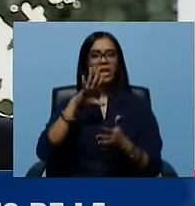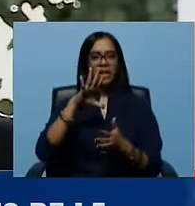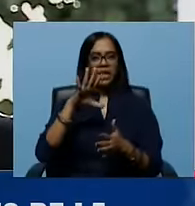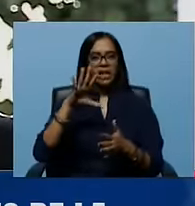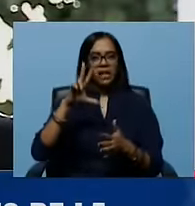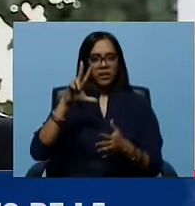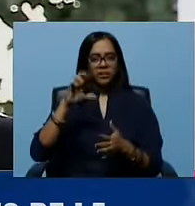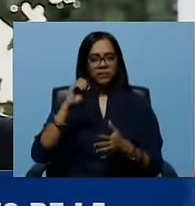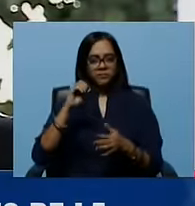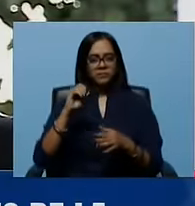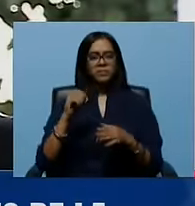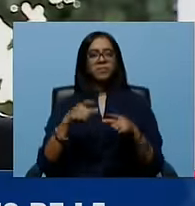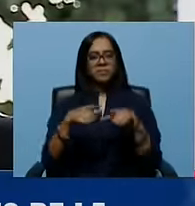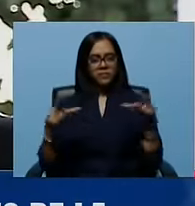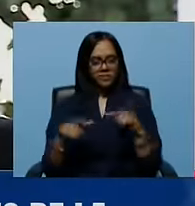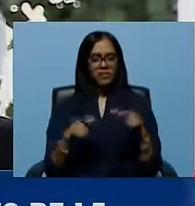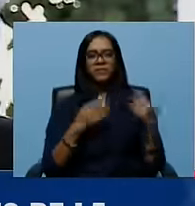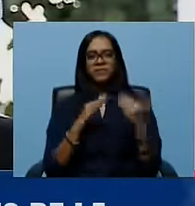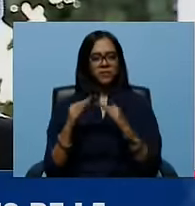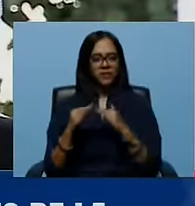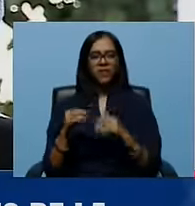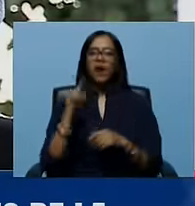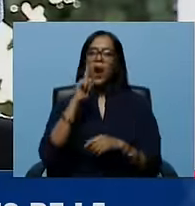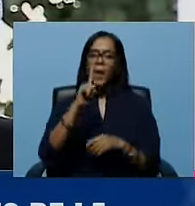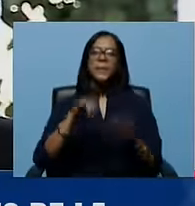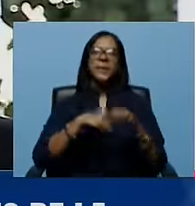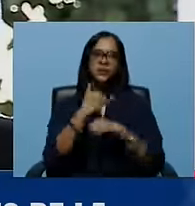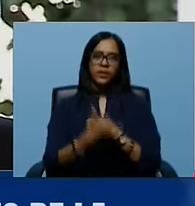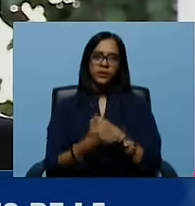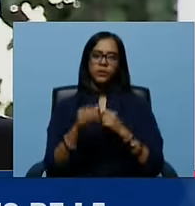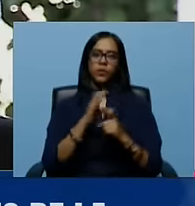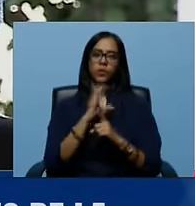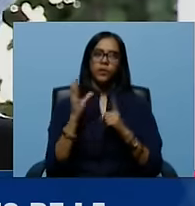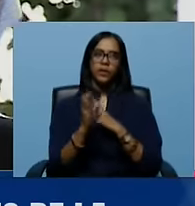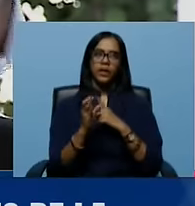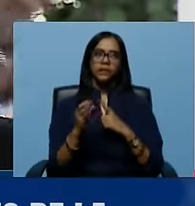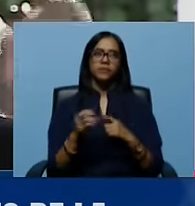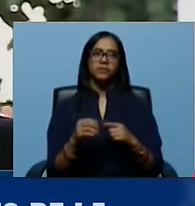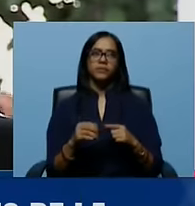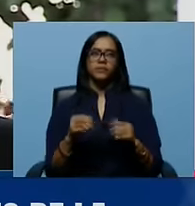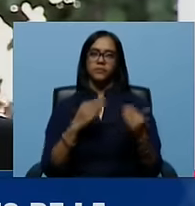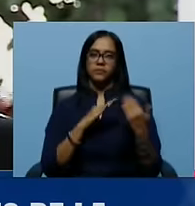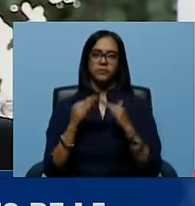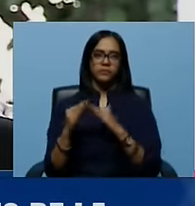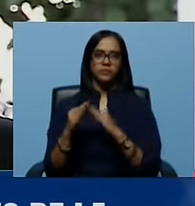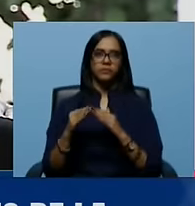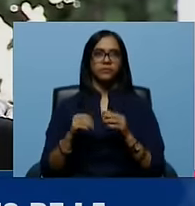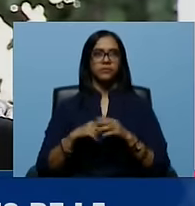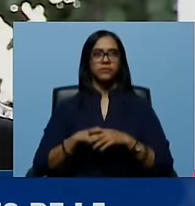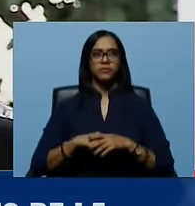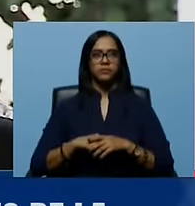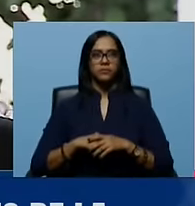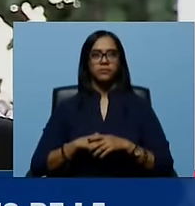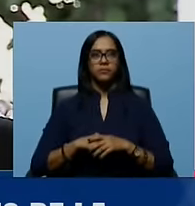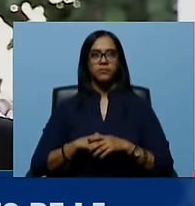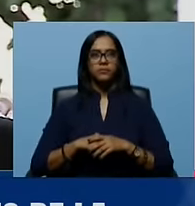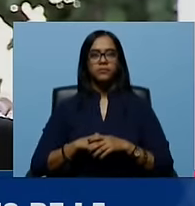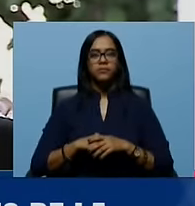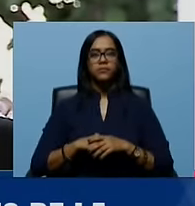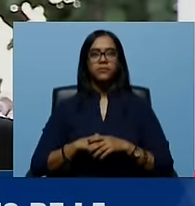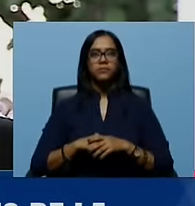4.530 circuitos comunales un proyecto cultural prioritario de la comunidad